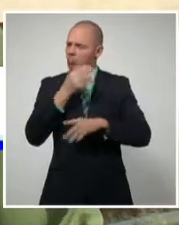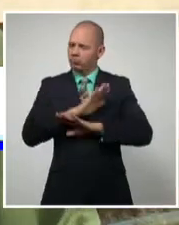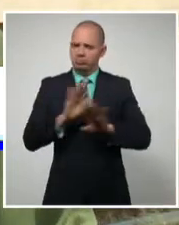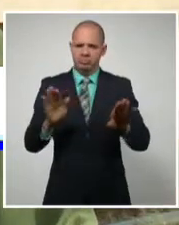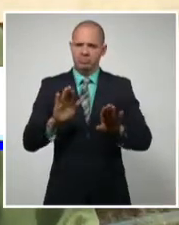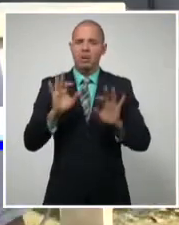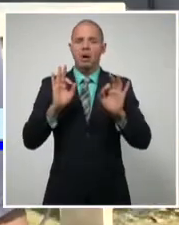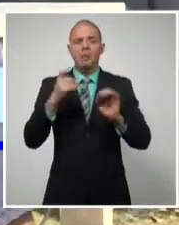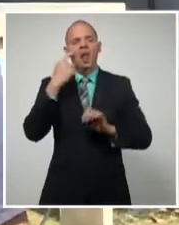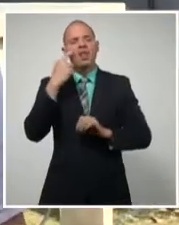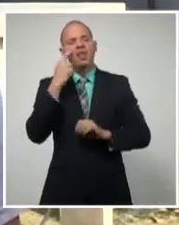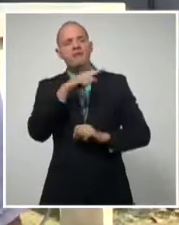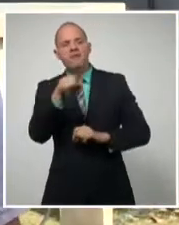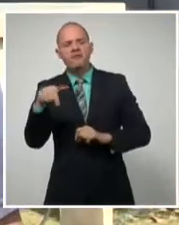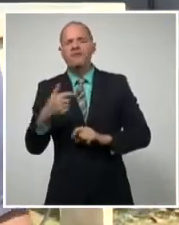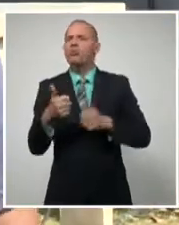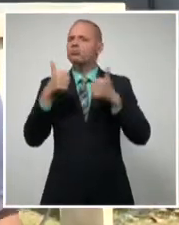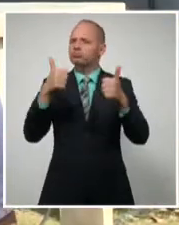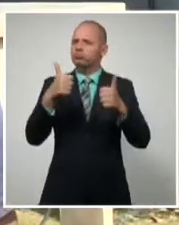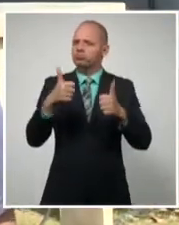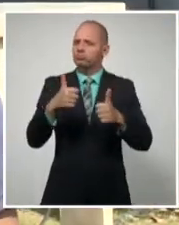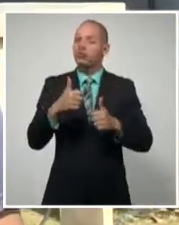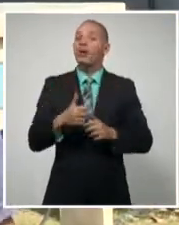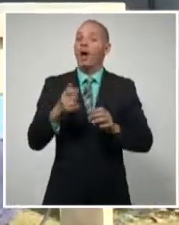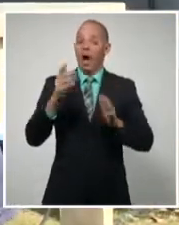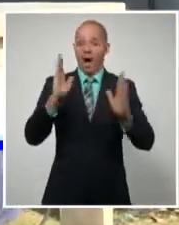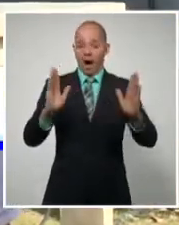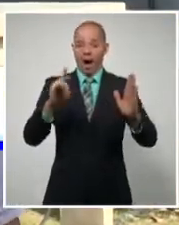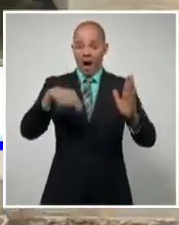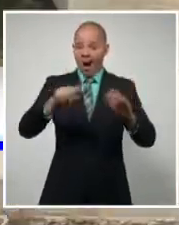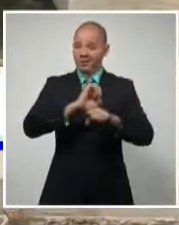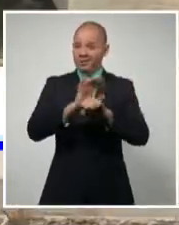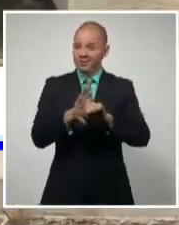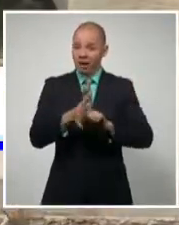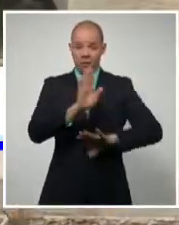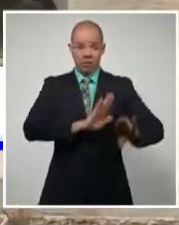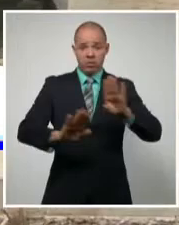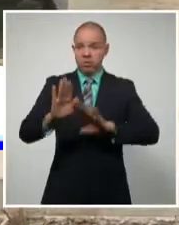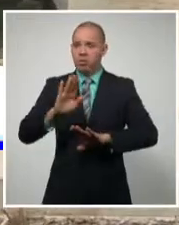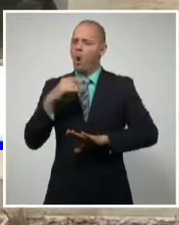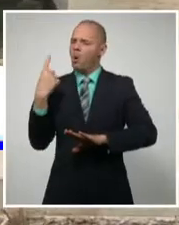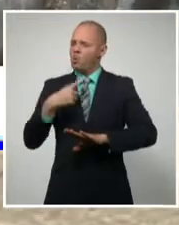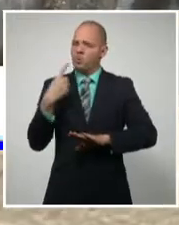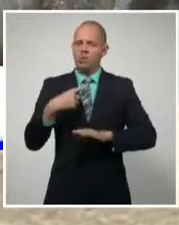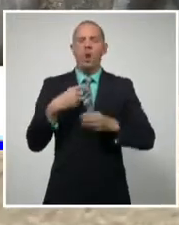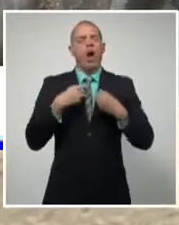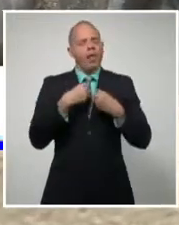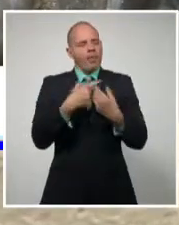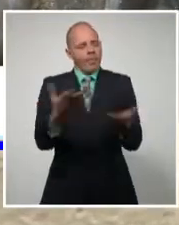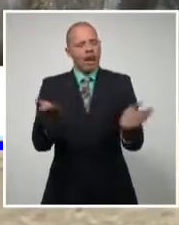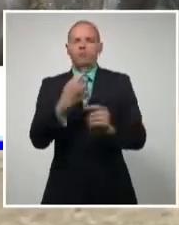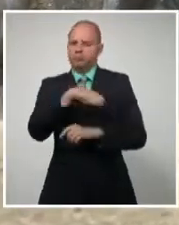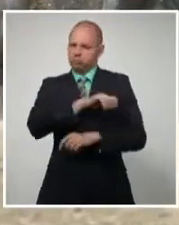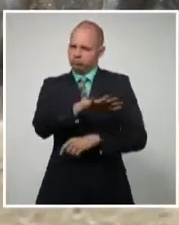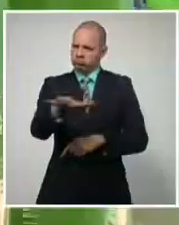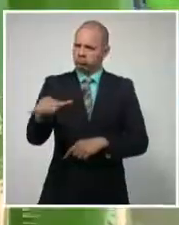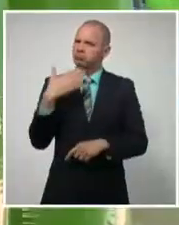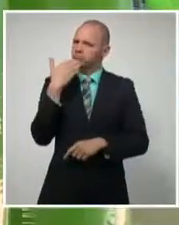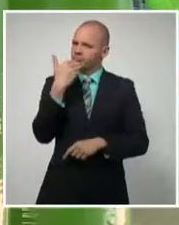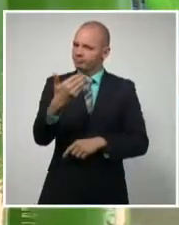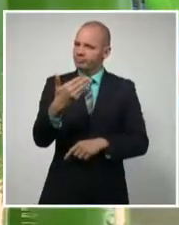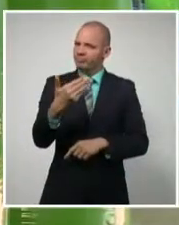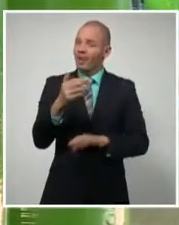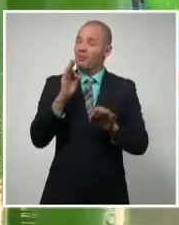el tema del agua. En medio de esta pandemia es un regalo para la población de Cojima, en que estamos en situación de sequía. Plantas similares